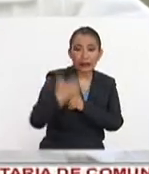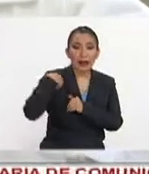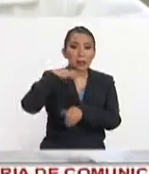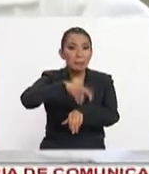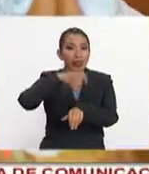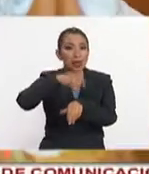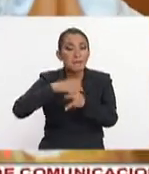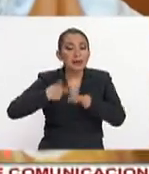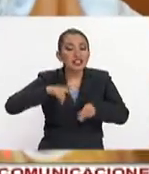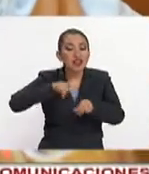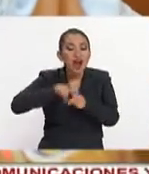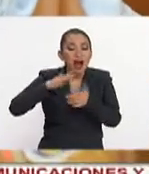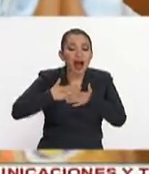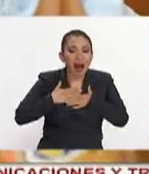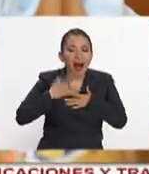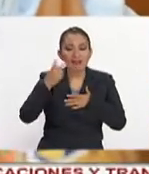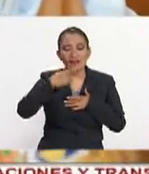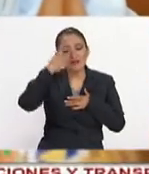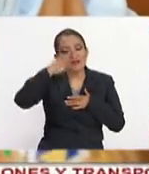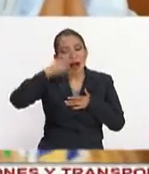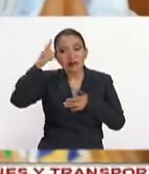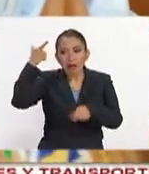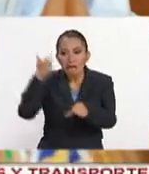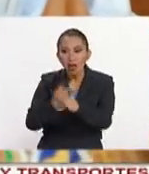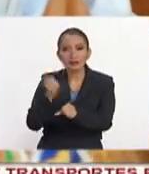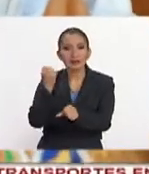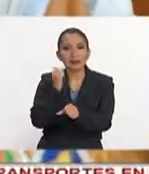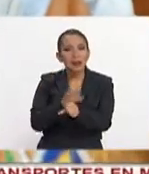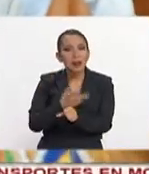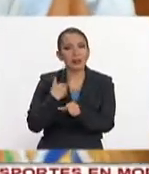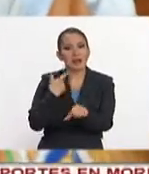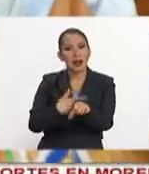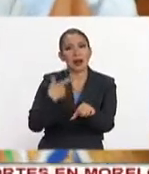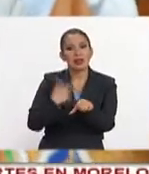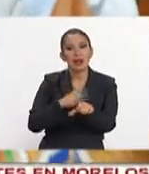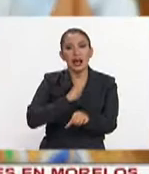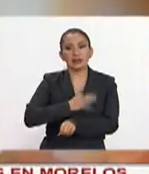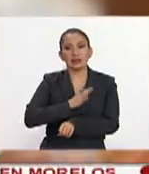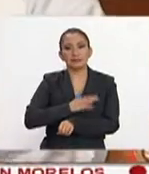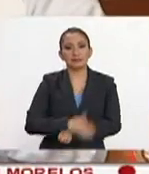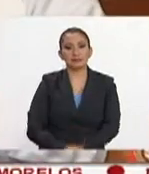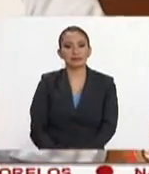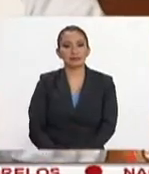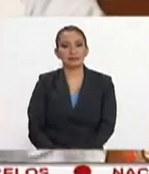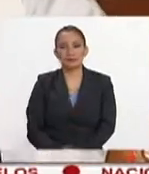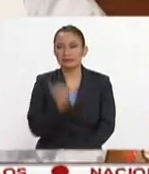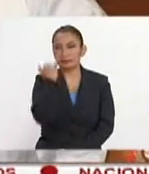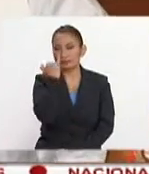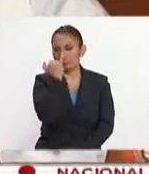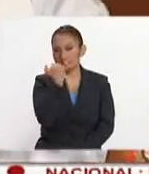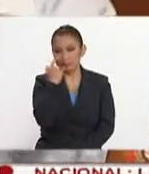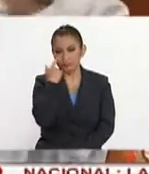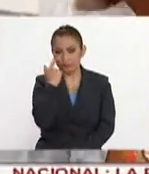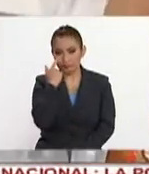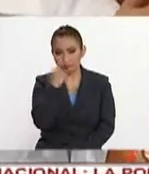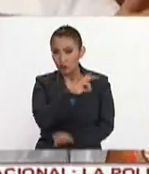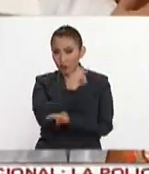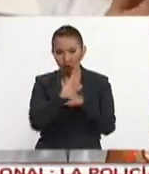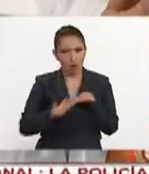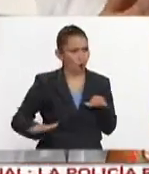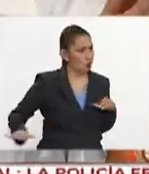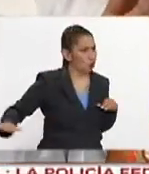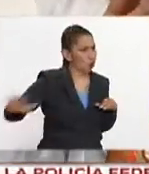medicina personalizada al facilitar la detección temprana de enfermedades como el cáncer. La idea pues no es explorar todos